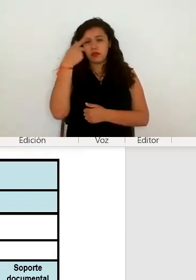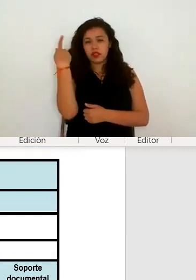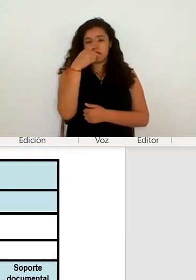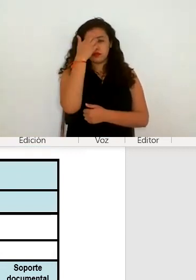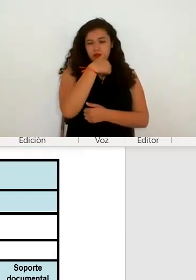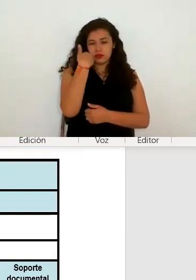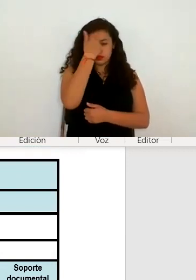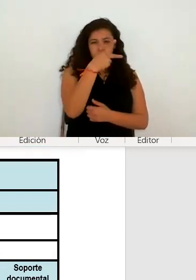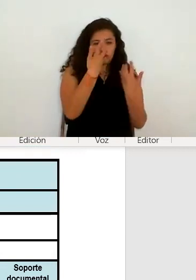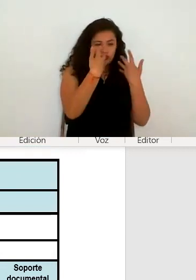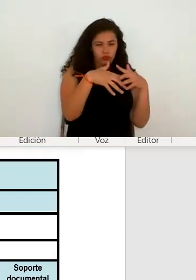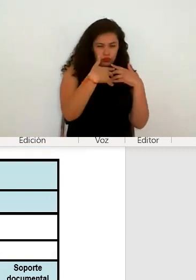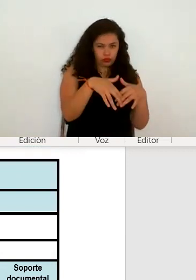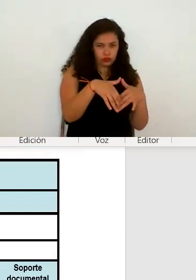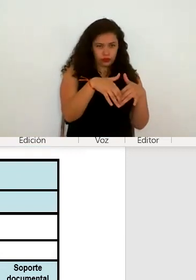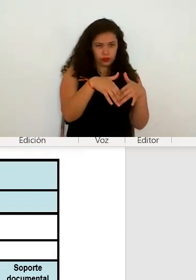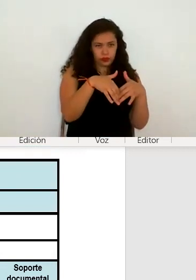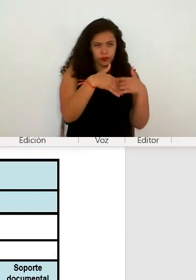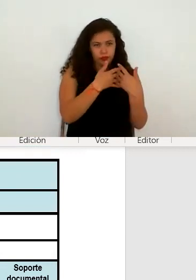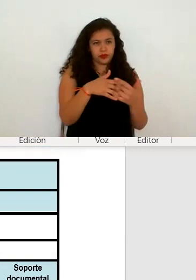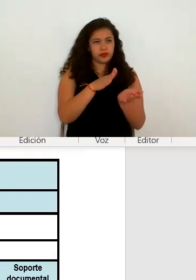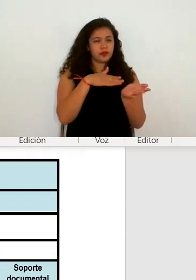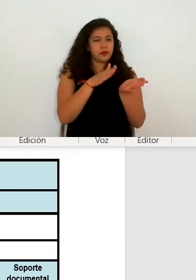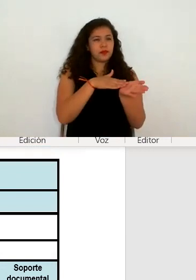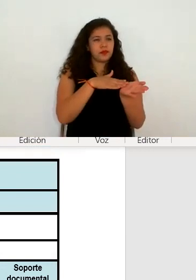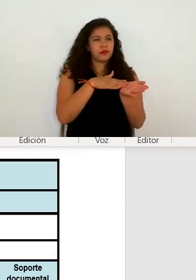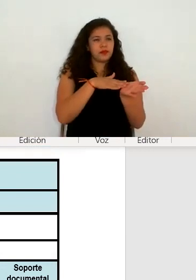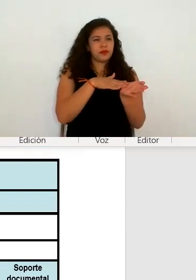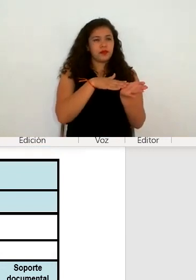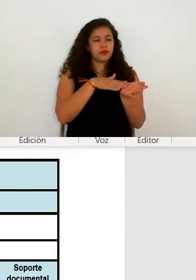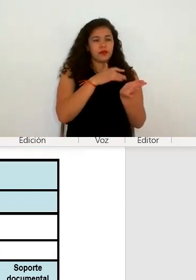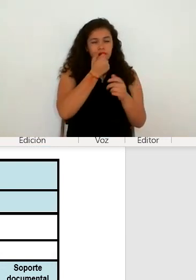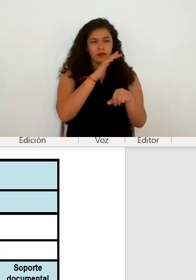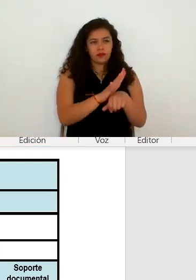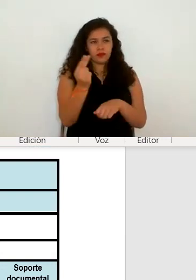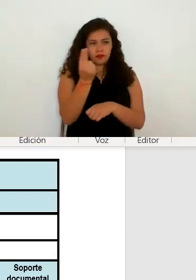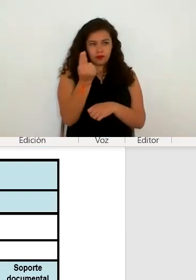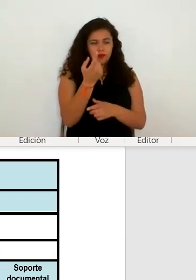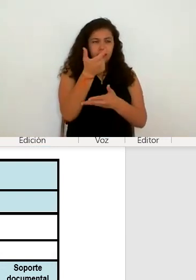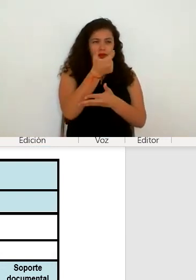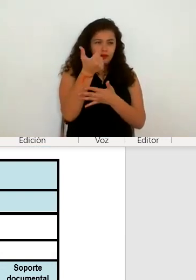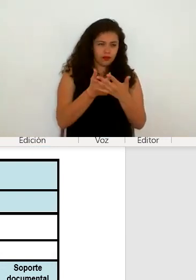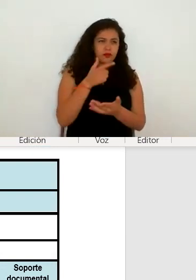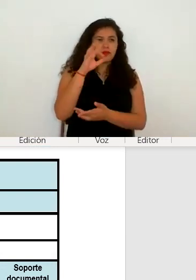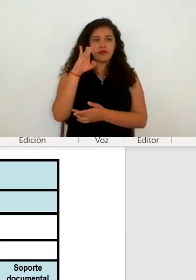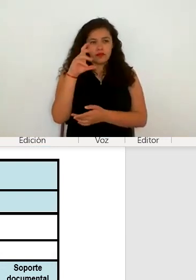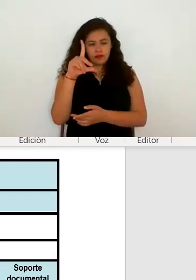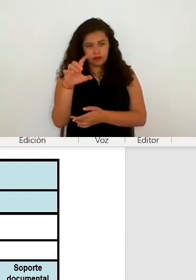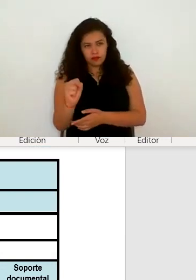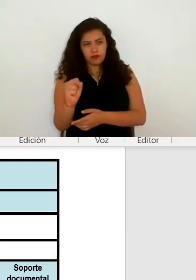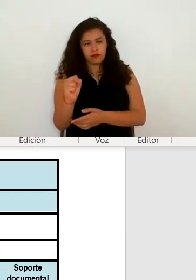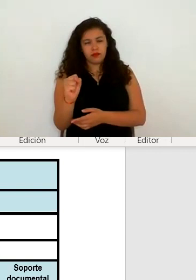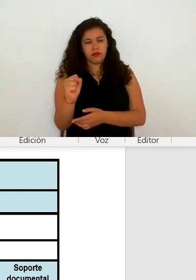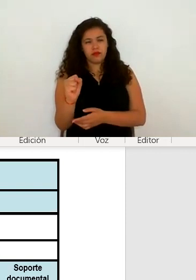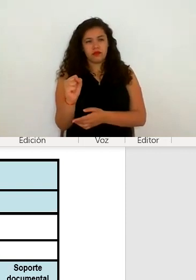sus funciones, qué documentos tienen valores administrativos, contables, fiscales, legales,